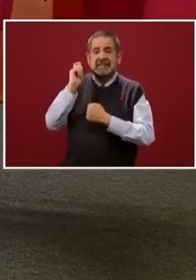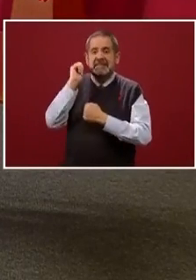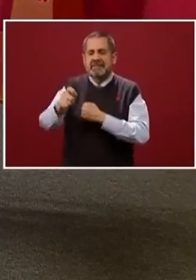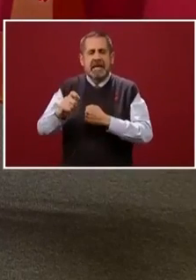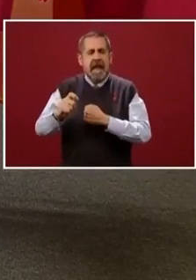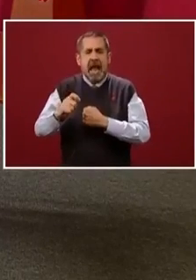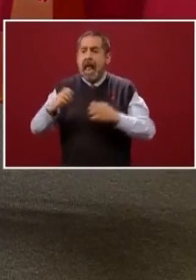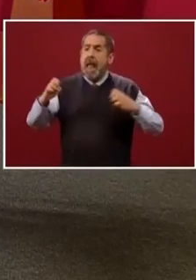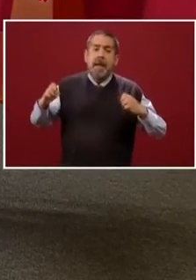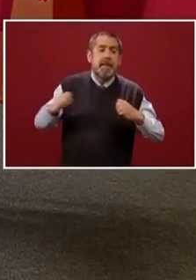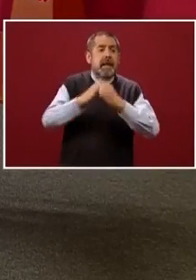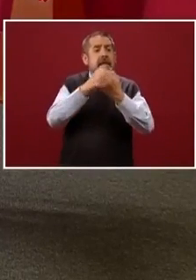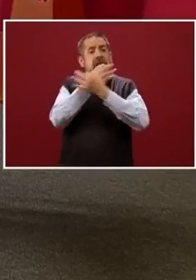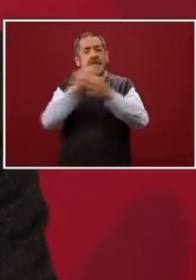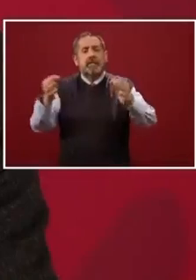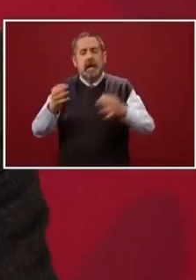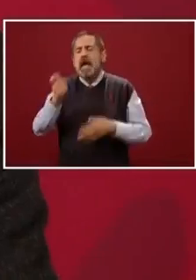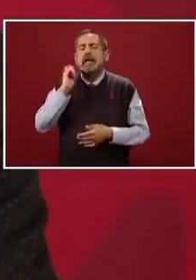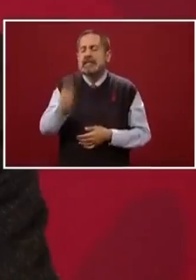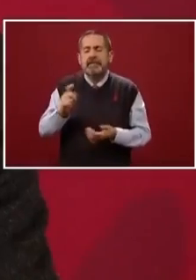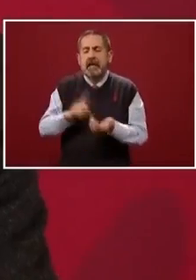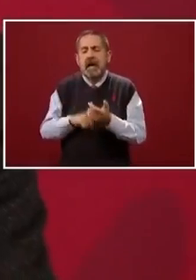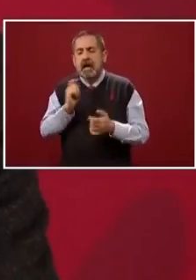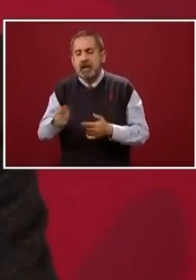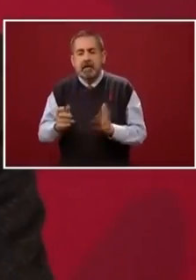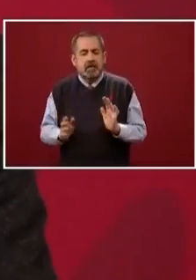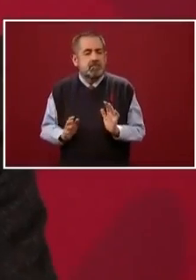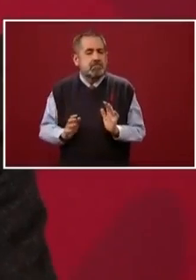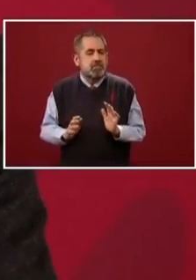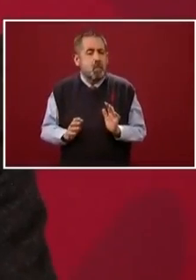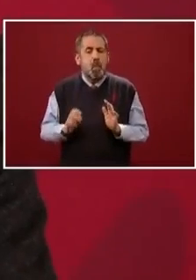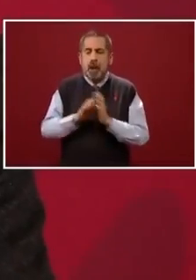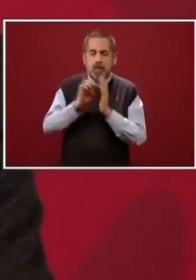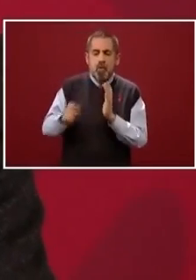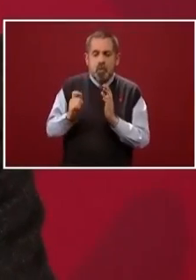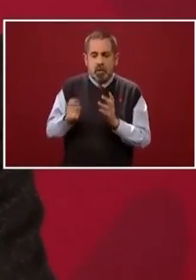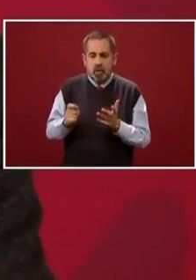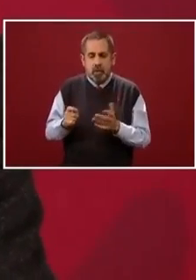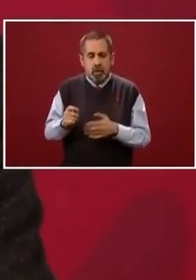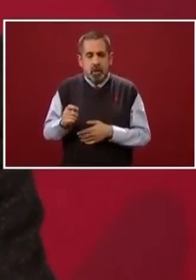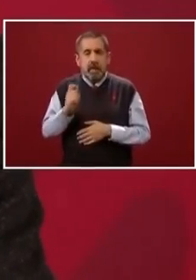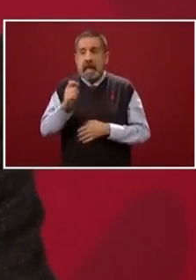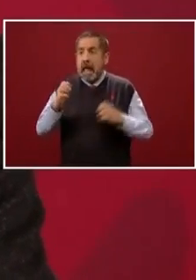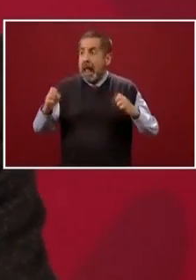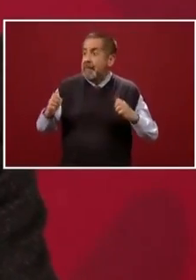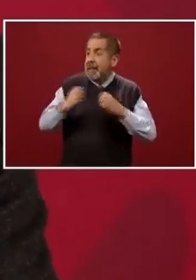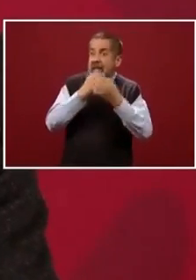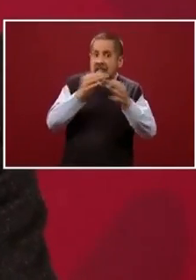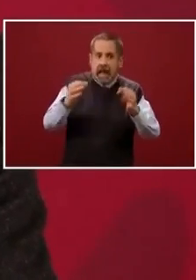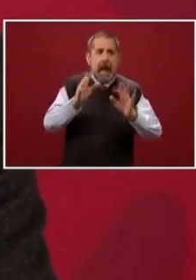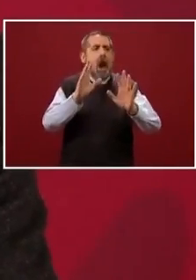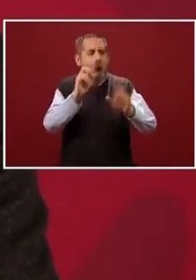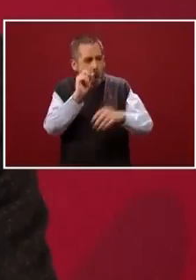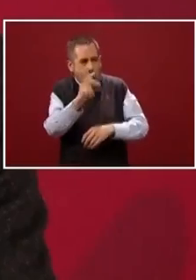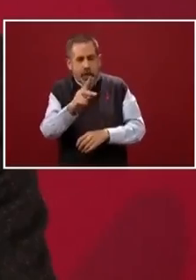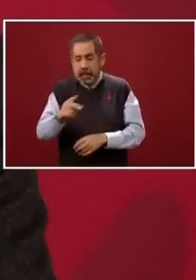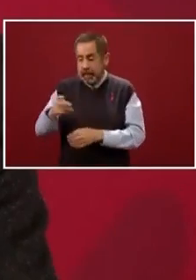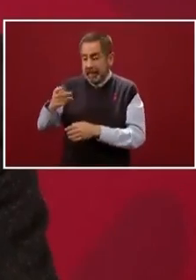implica solamente o principalmente el que se puedan disponer legalmente